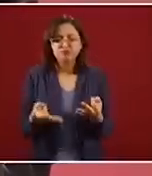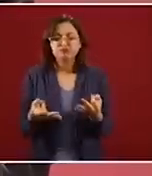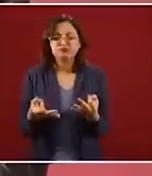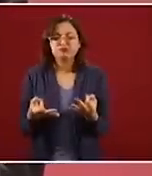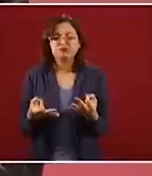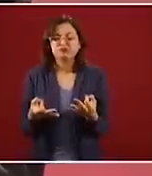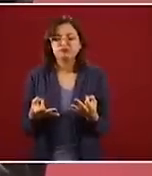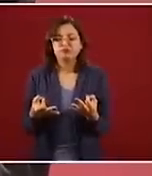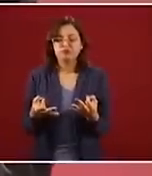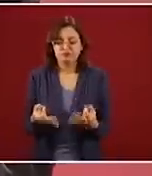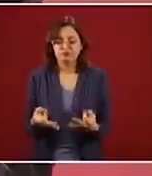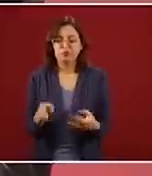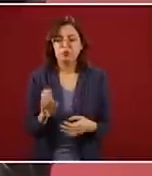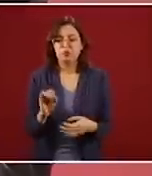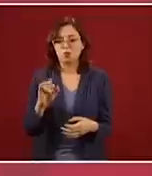de la Boeing,